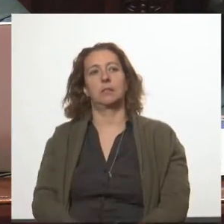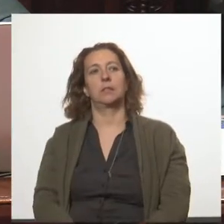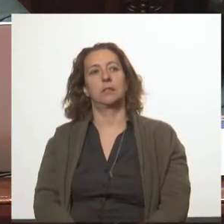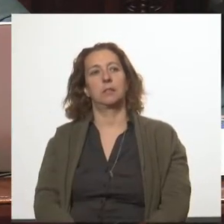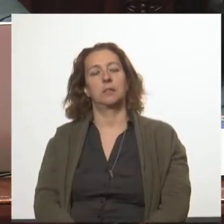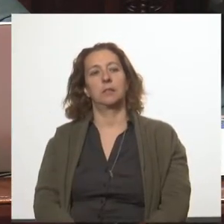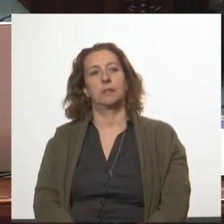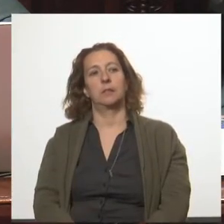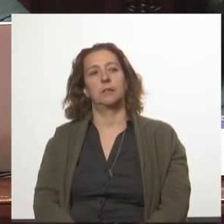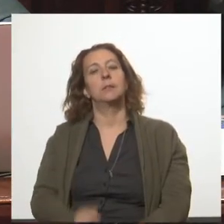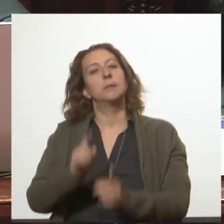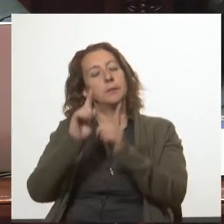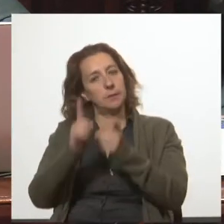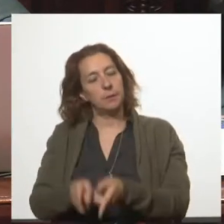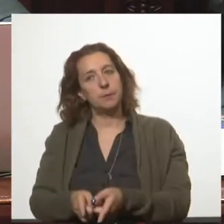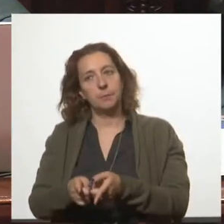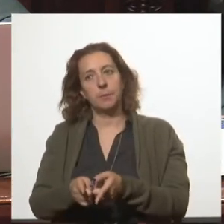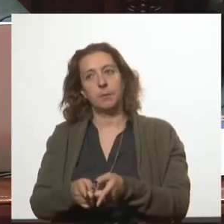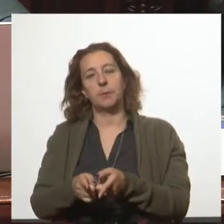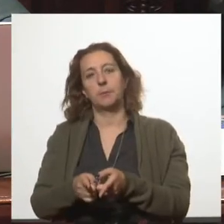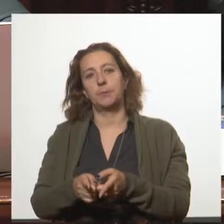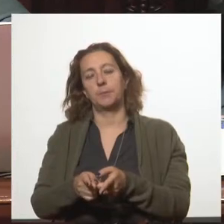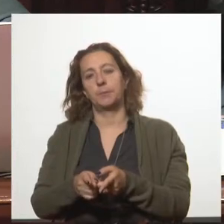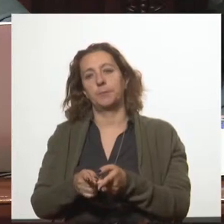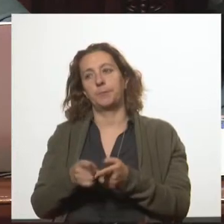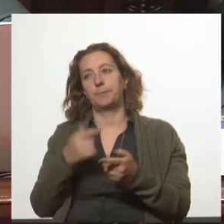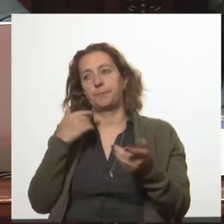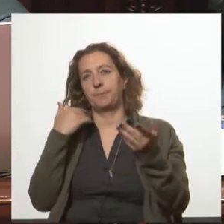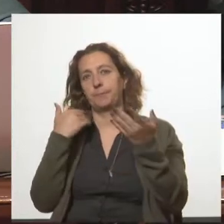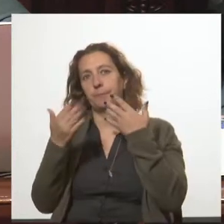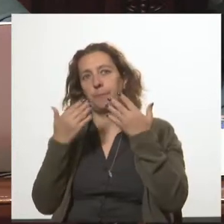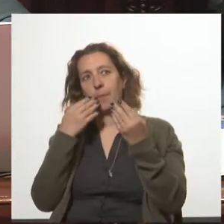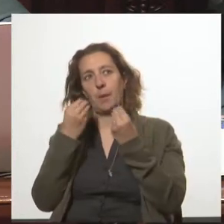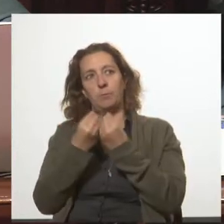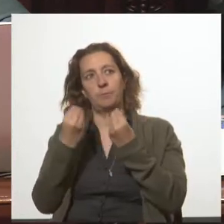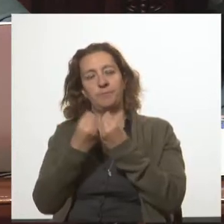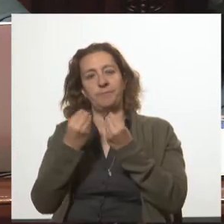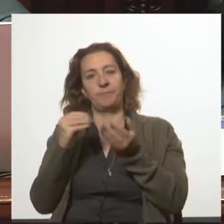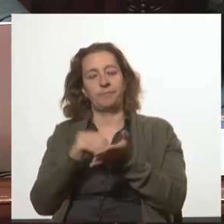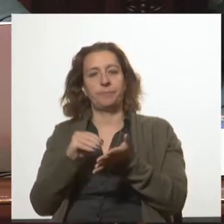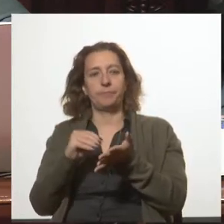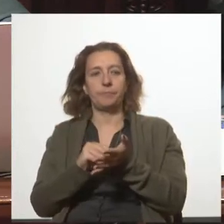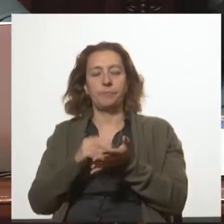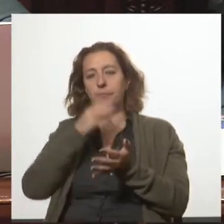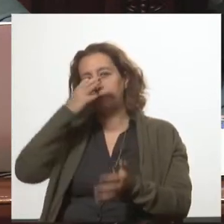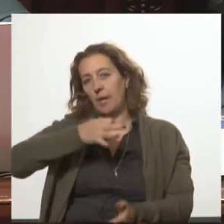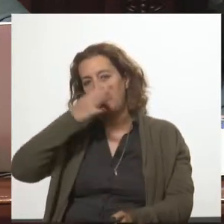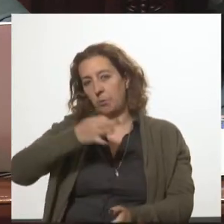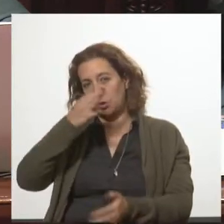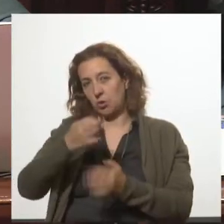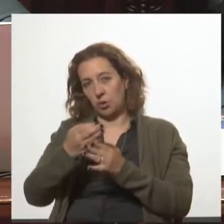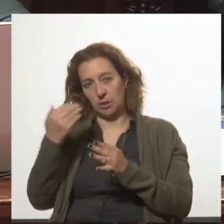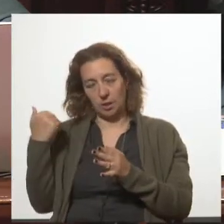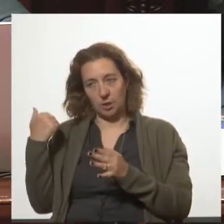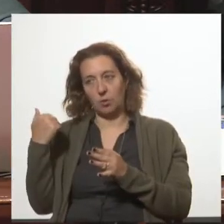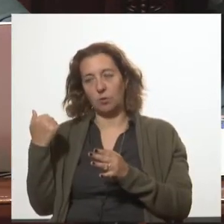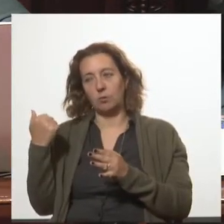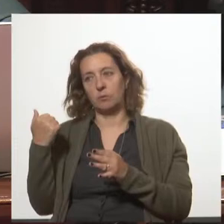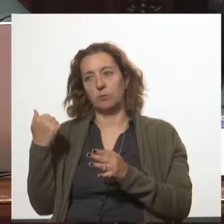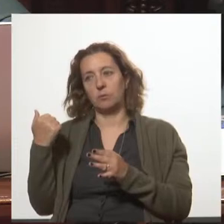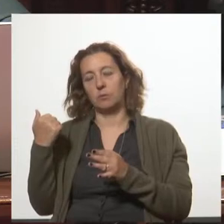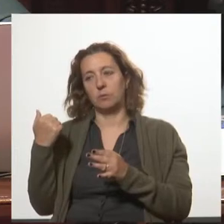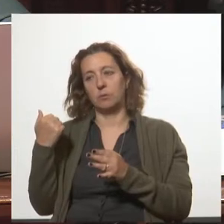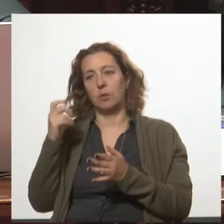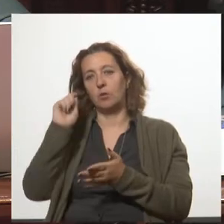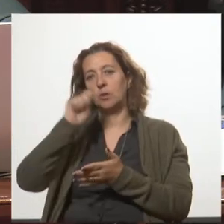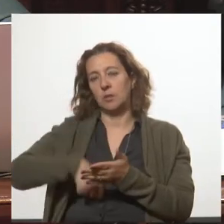y también se refirió en varias ocasiones en exposición anterior sobre la